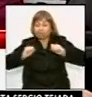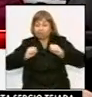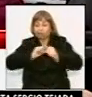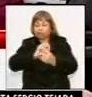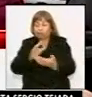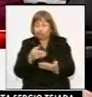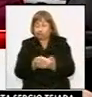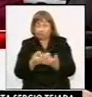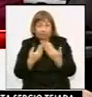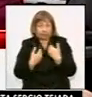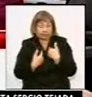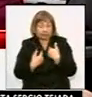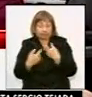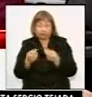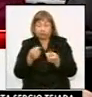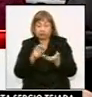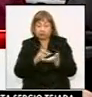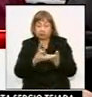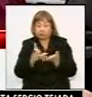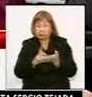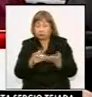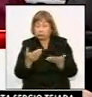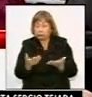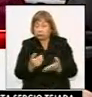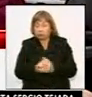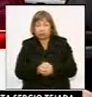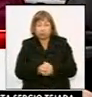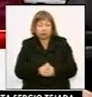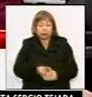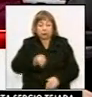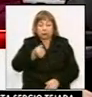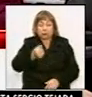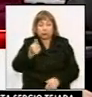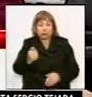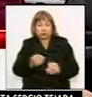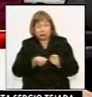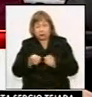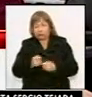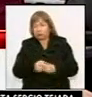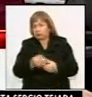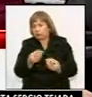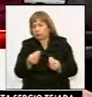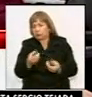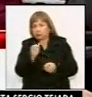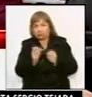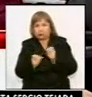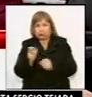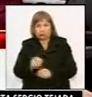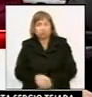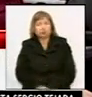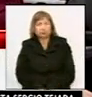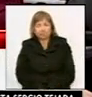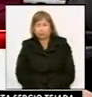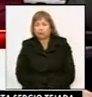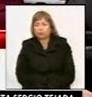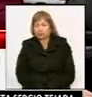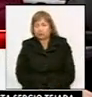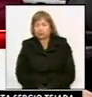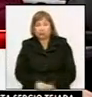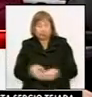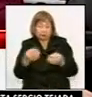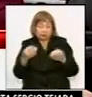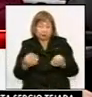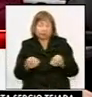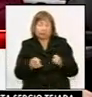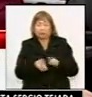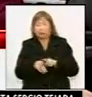que tiene a su cargo un logístico, tiene a su cargo un jefe de abastecimientos, tiene a su cargo mucho personal administrativo. Y ciertamente